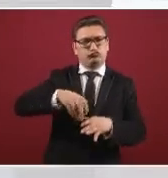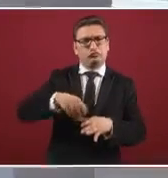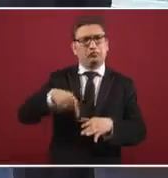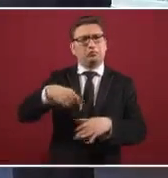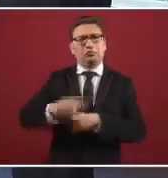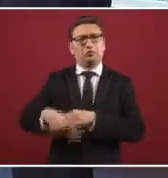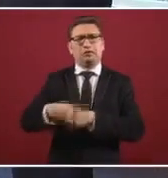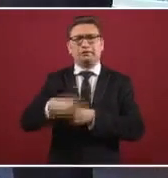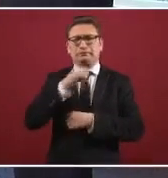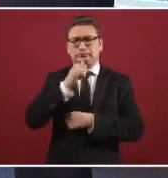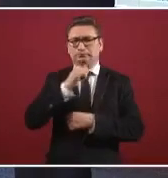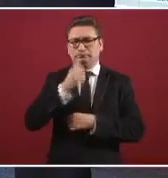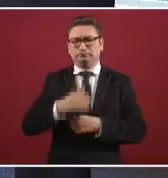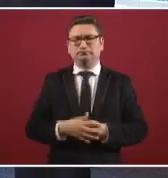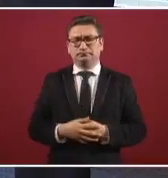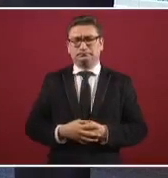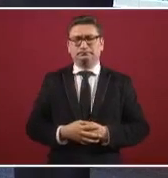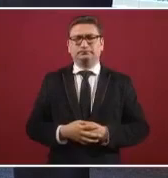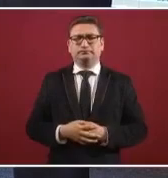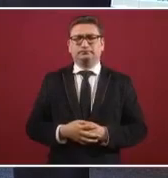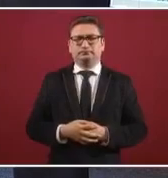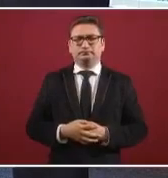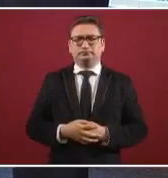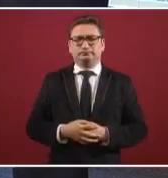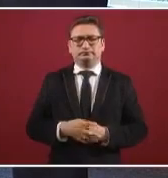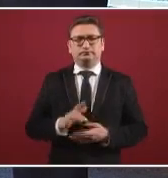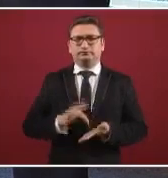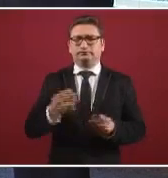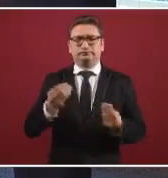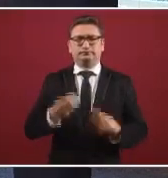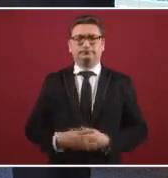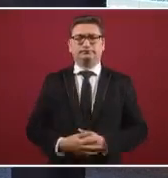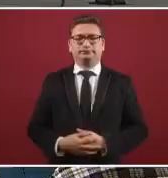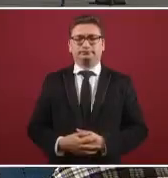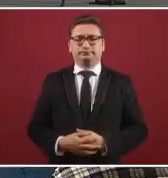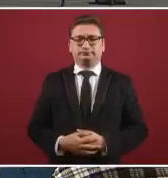en peligro a los consumidores. Muchas gracias.